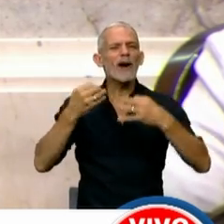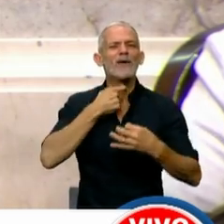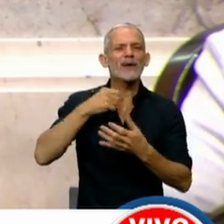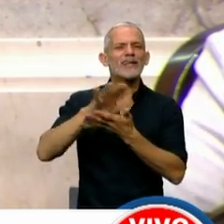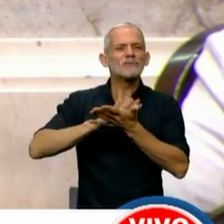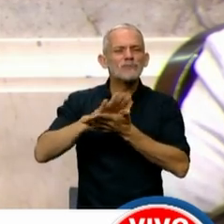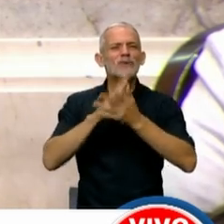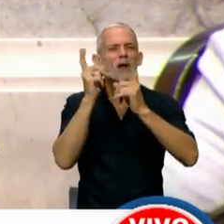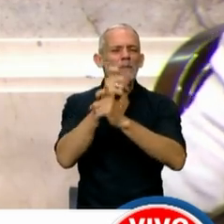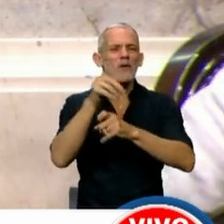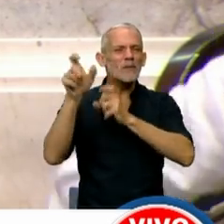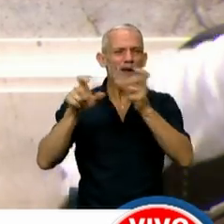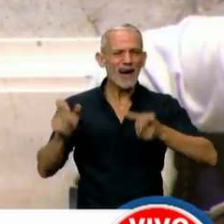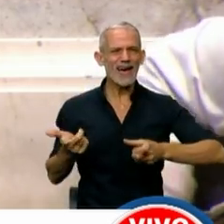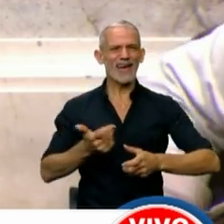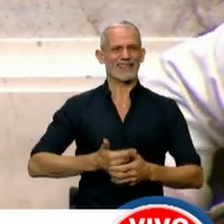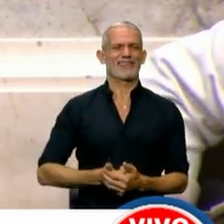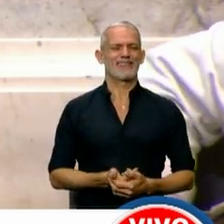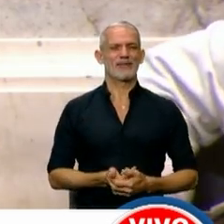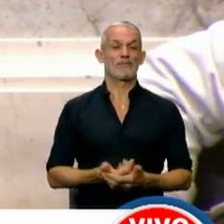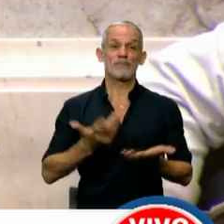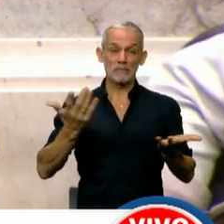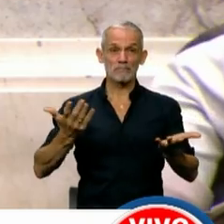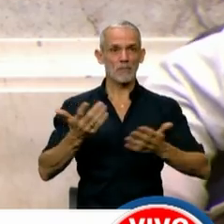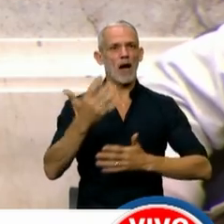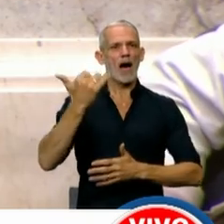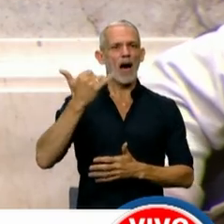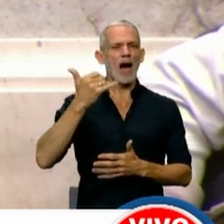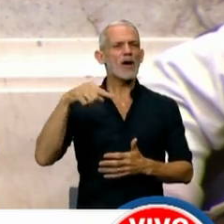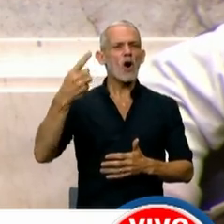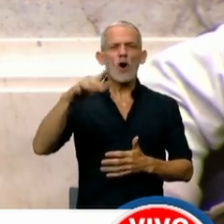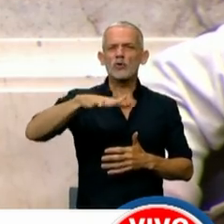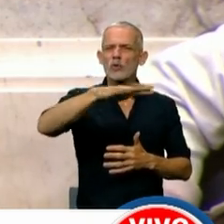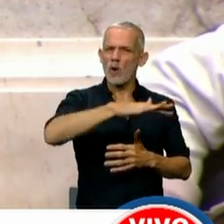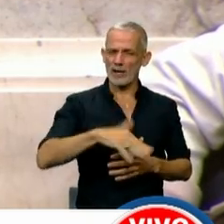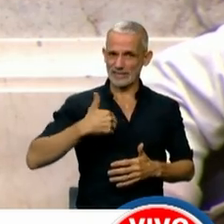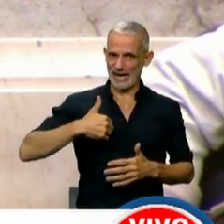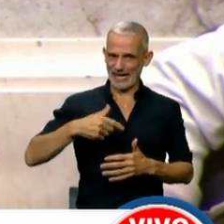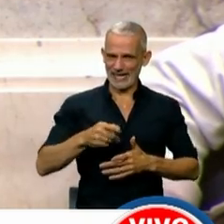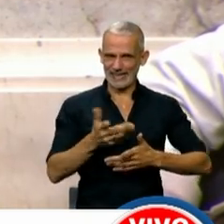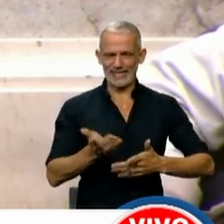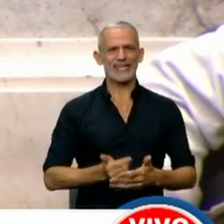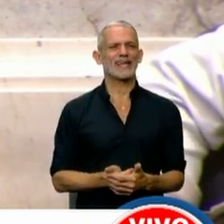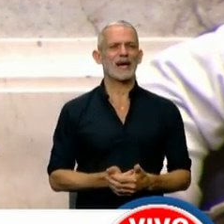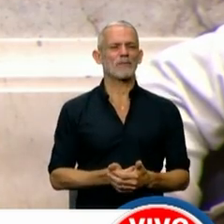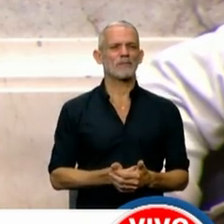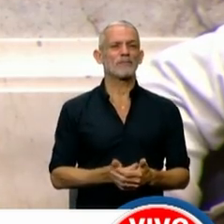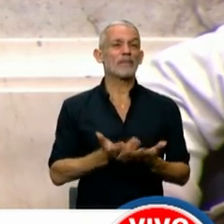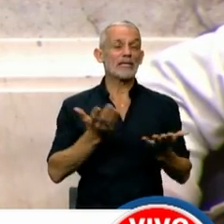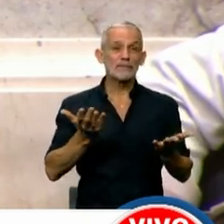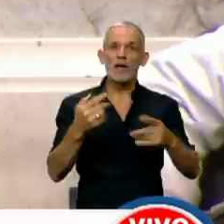los problemas a la gente bueno hay otros espacios en argentina donde la